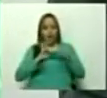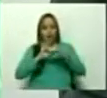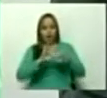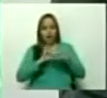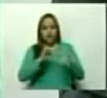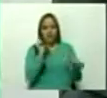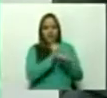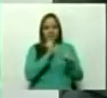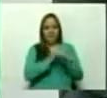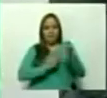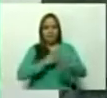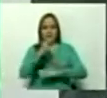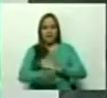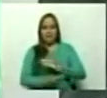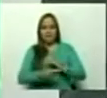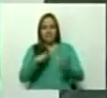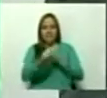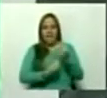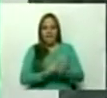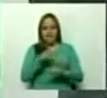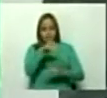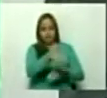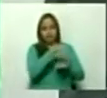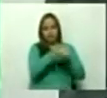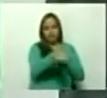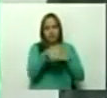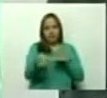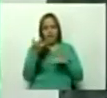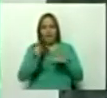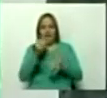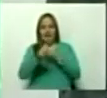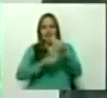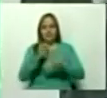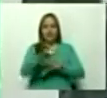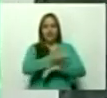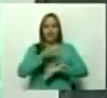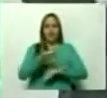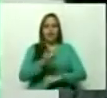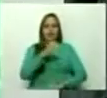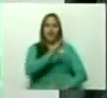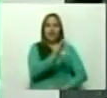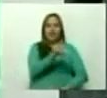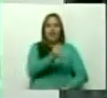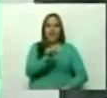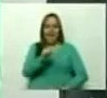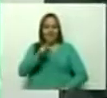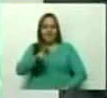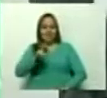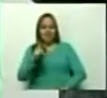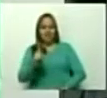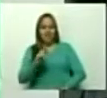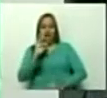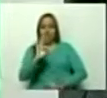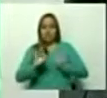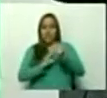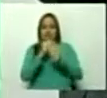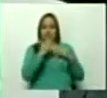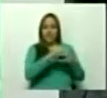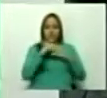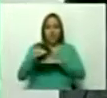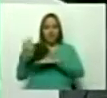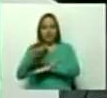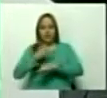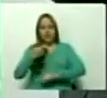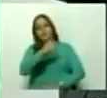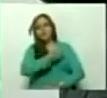la gestión y el plan de gestión regional que conlleva y está ejecutando el gobernador Víctor Clark. De la mano con él, los 3 niveles de gobierno, el presidente Nicolás